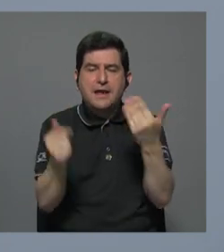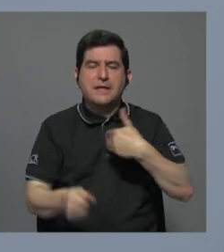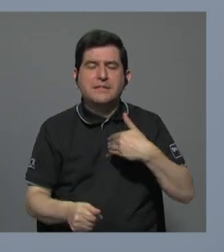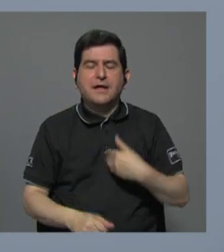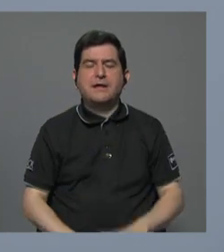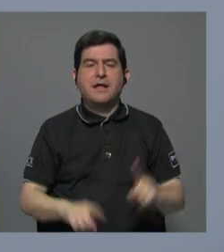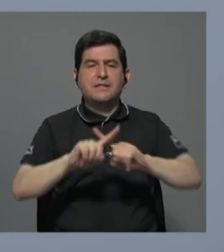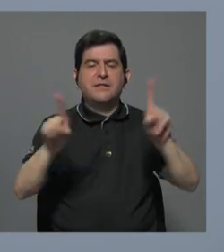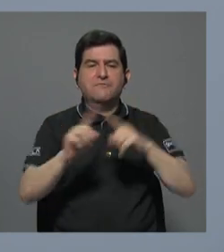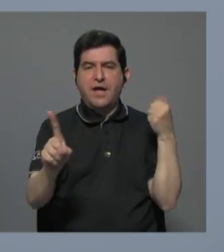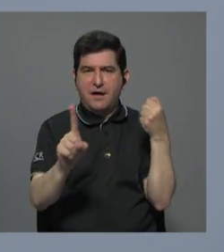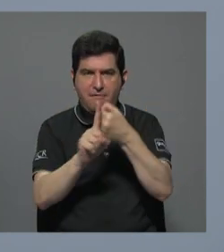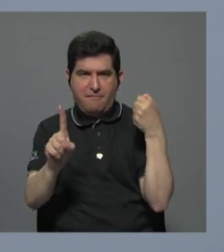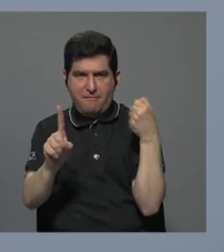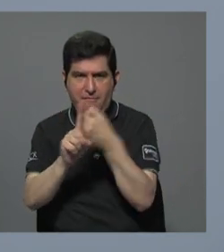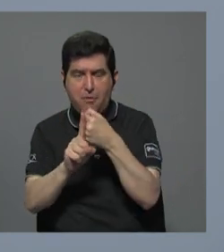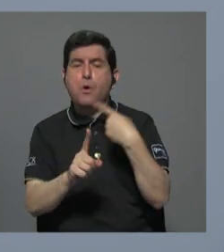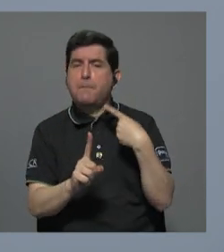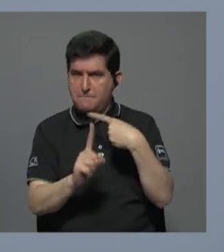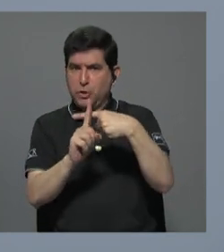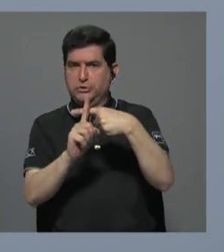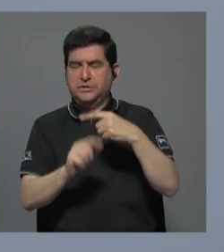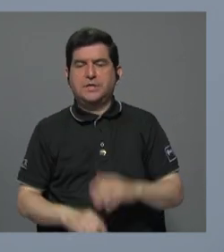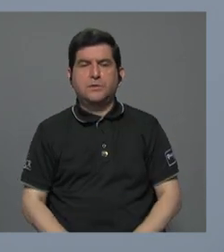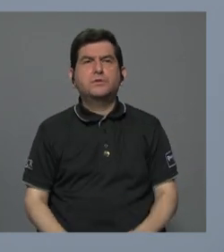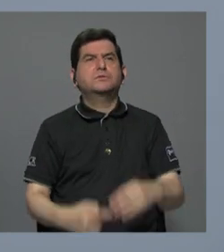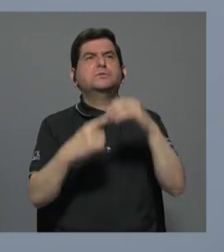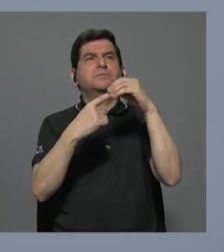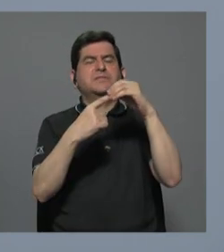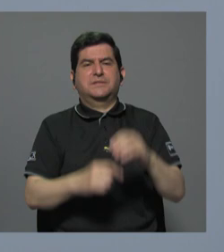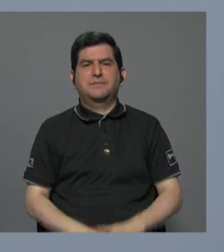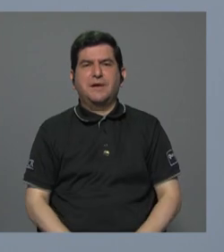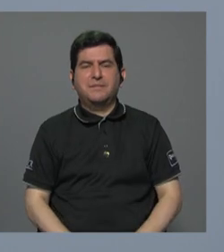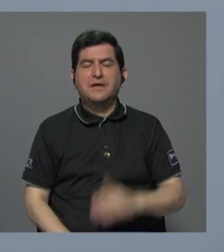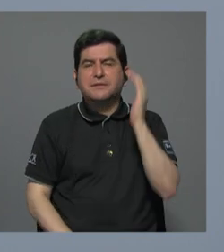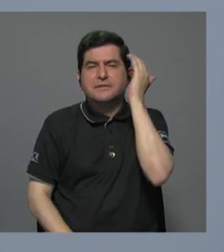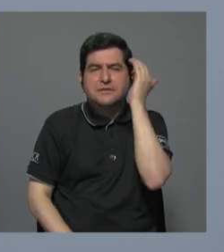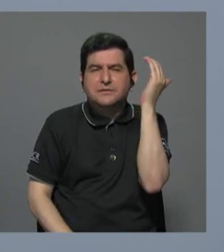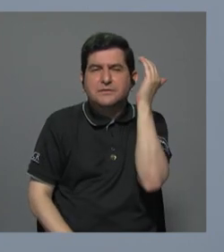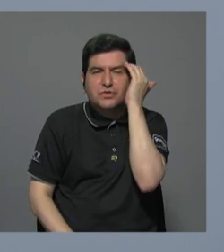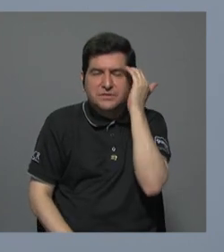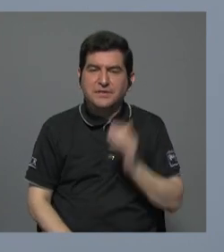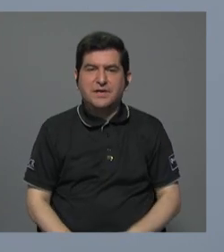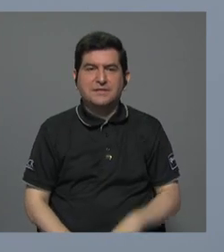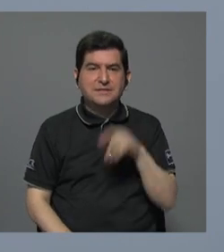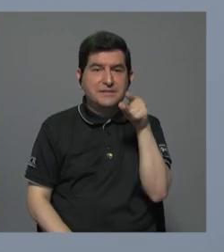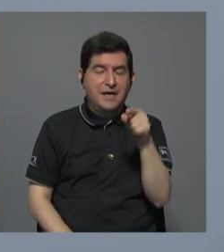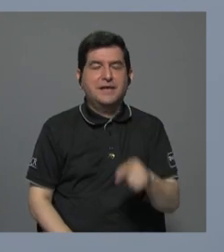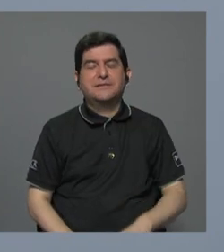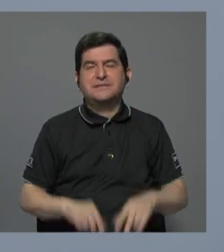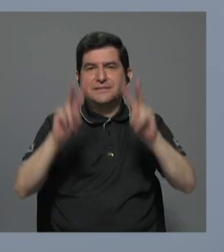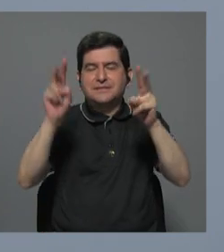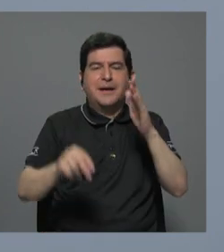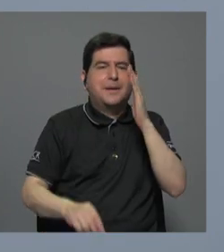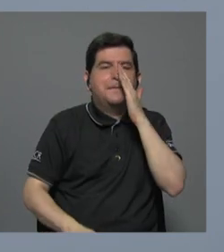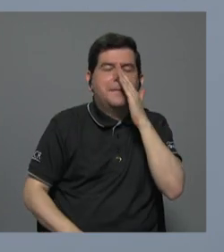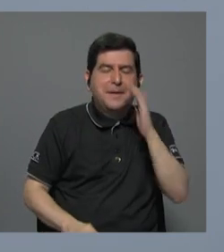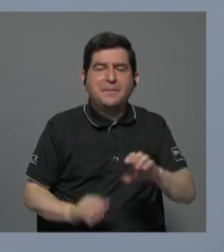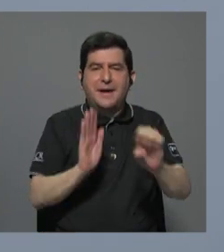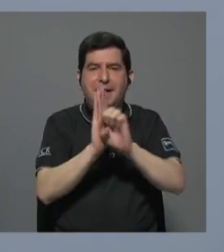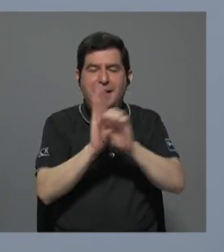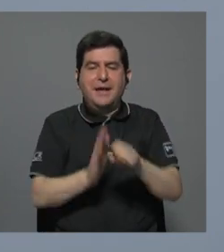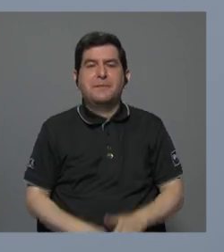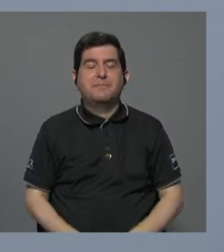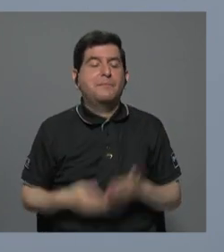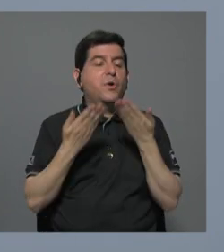conjunto de impactos muy muy positivos y principalmente es caer en conciencia de que esa madre que poníamos en el ejemplo el principio al